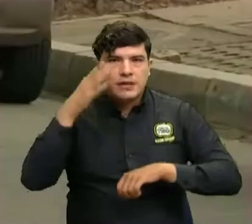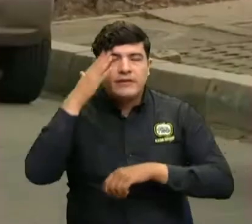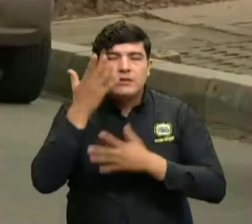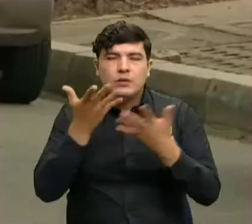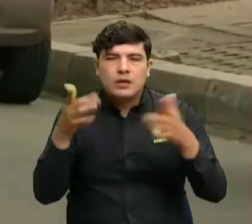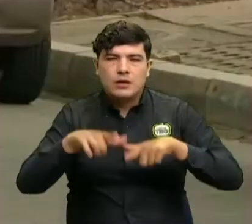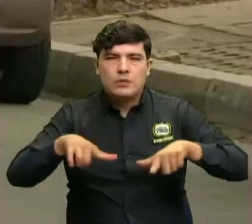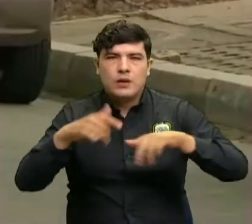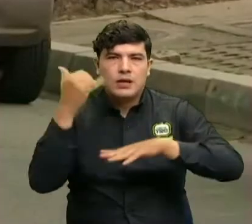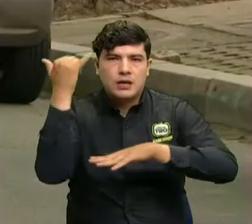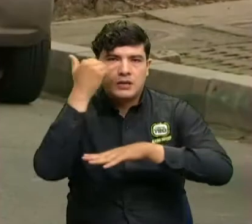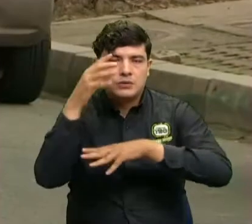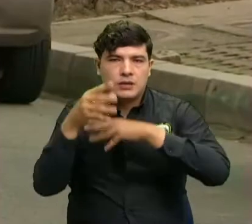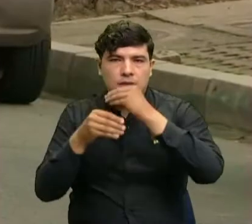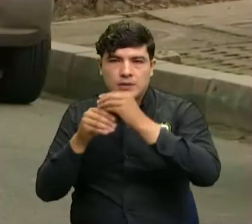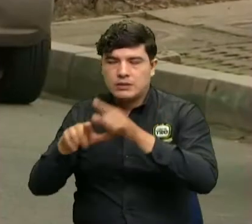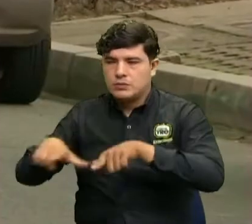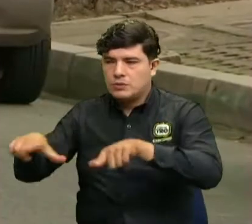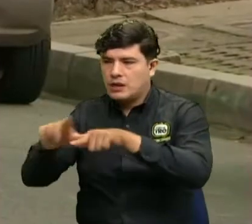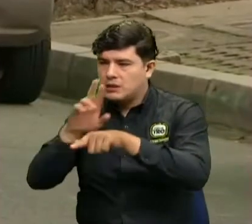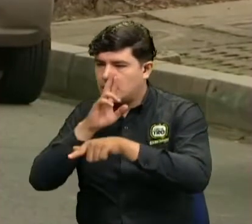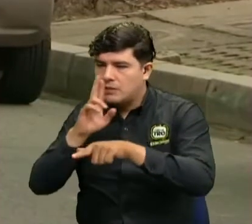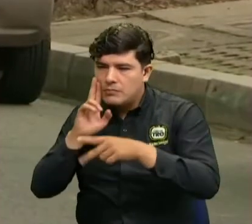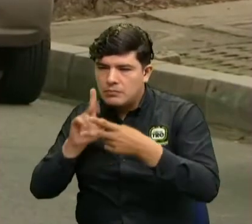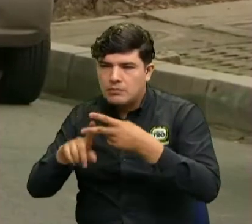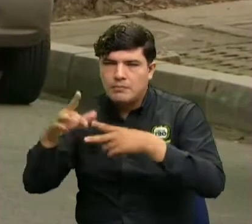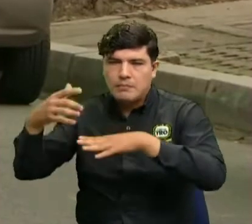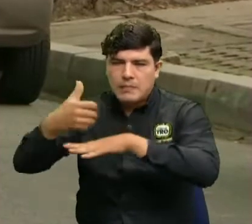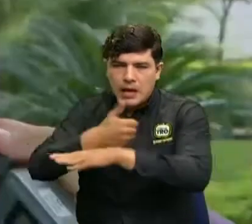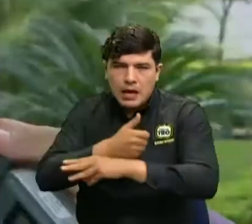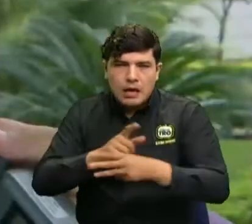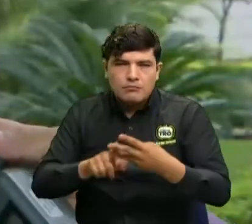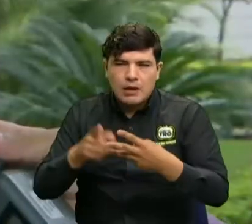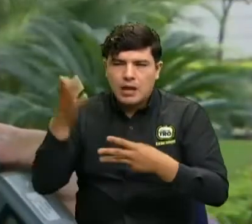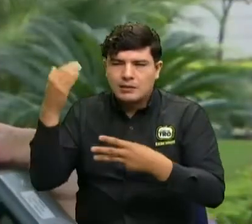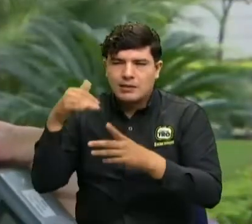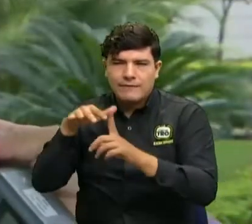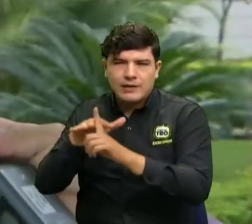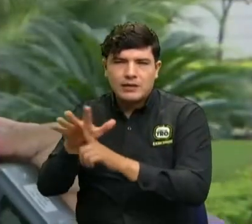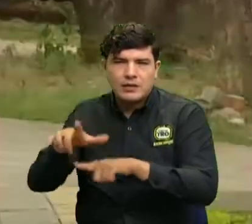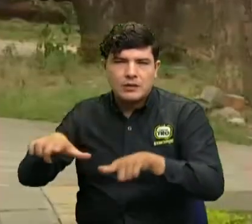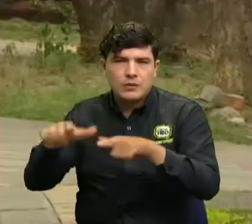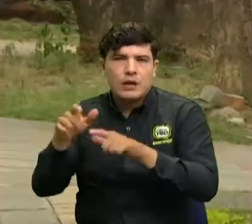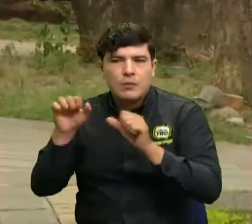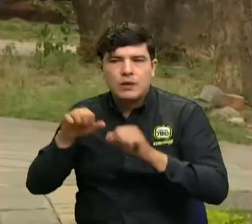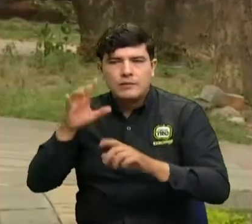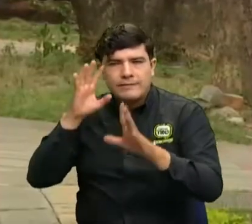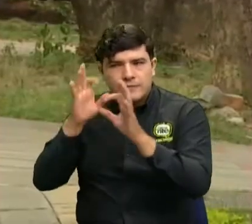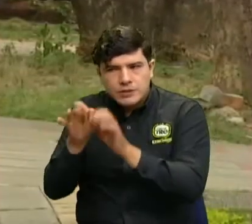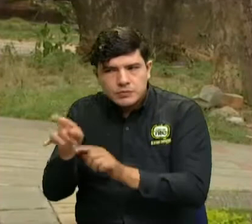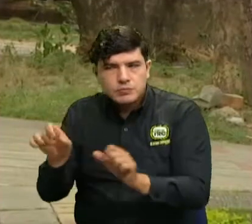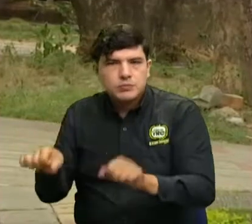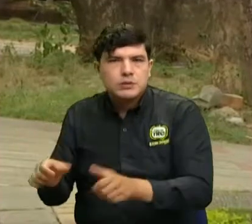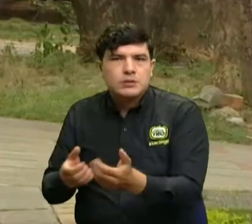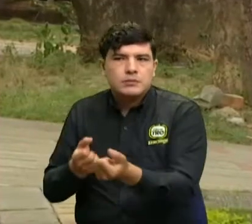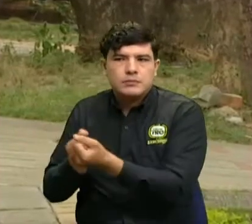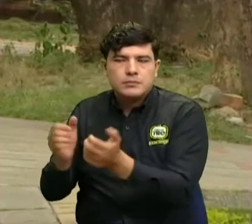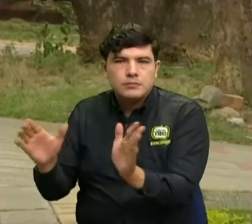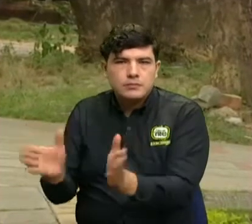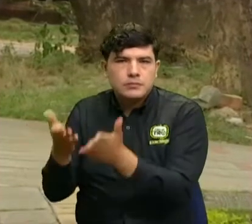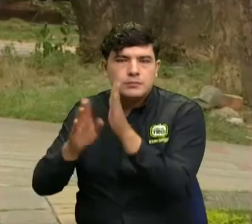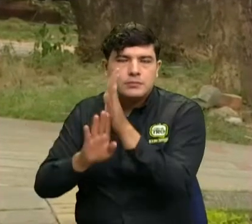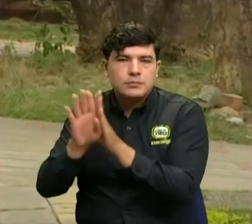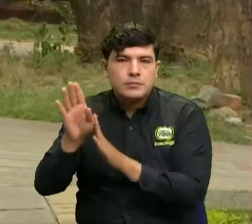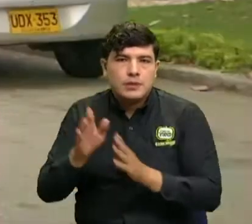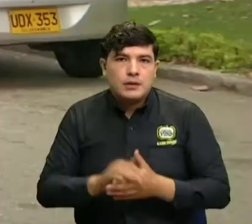en la reactivación económica de restaurantes, bares, gastrobares, que han sido tan golpeados por la pandemia. Se espera que finalizando el año